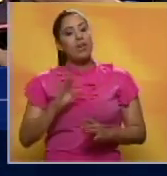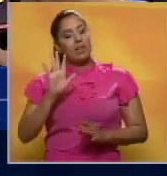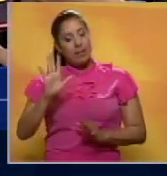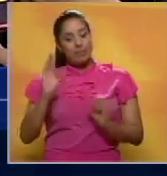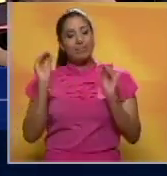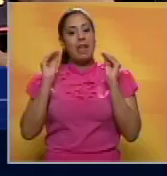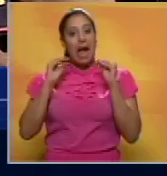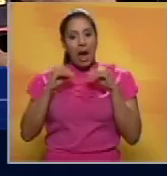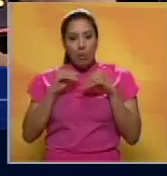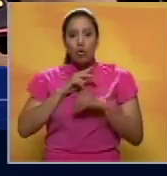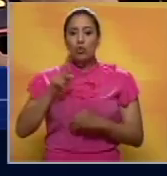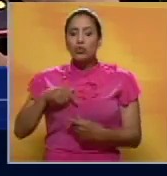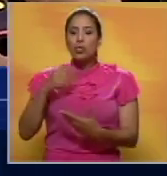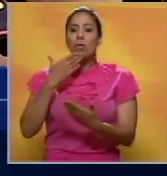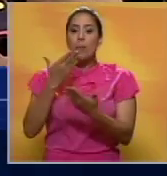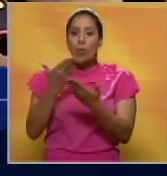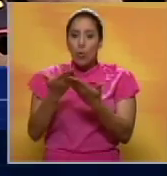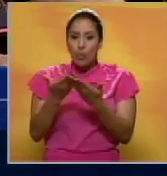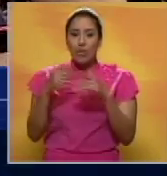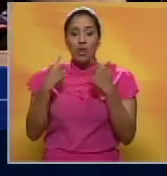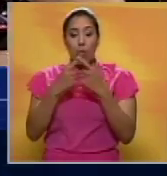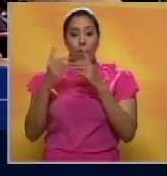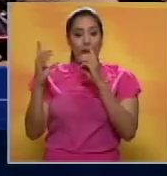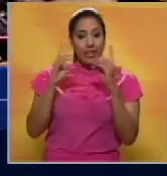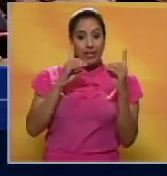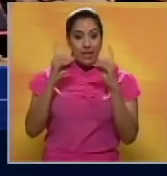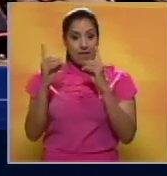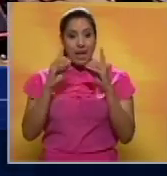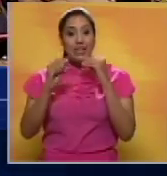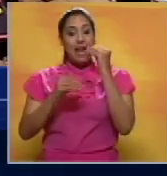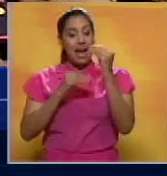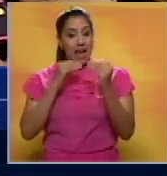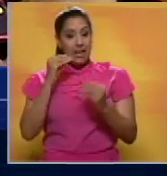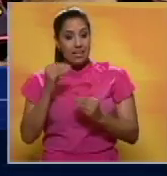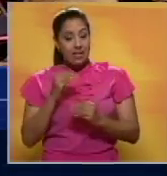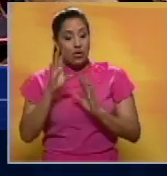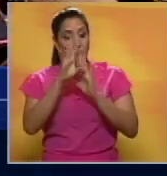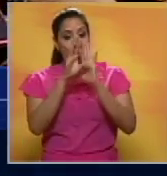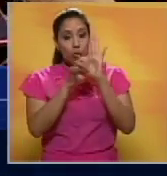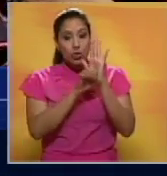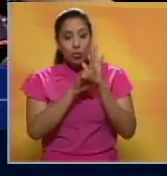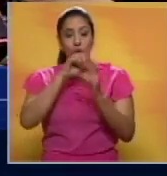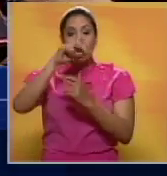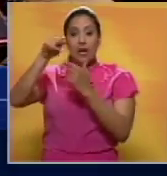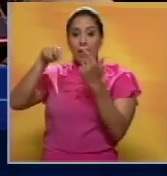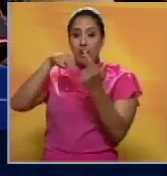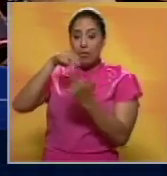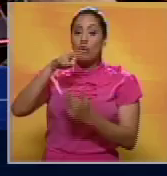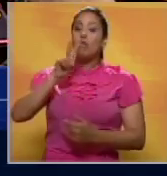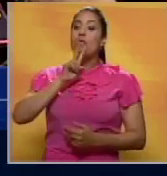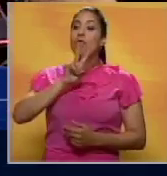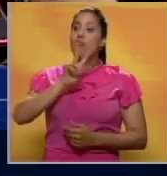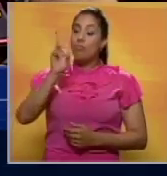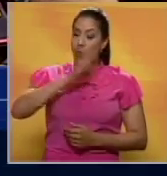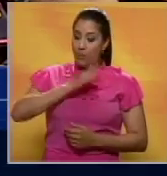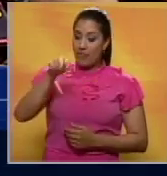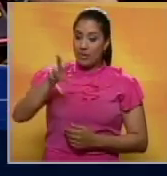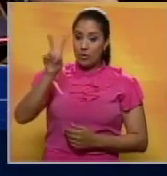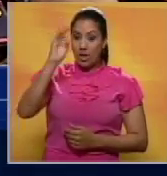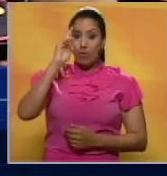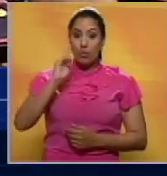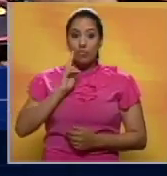a lo que está plasmado en las actas de debate y a lo establecido en la Constitución de la República Bolivariana de Venezuela,